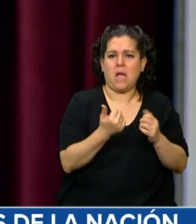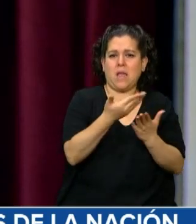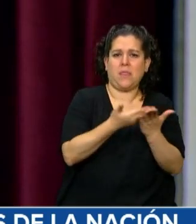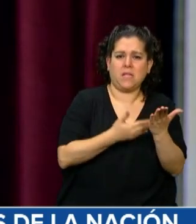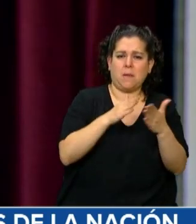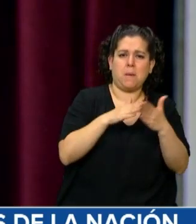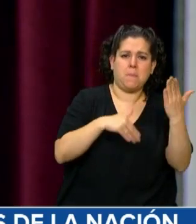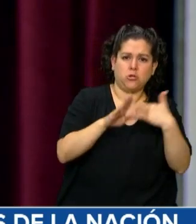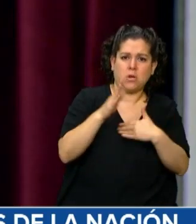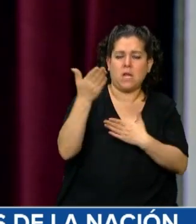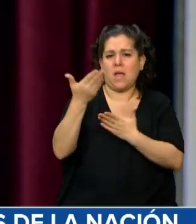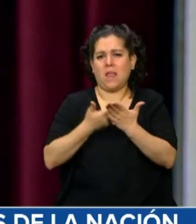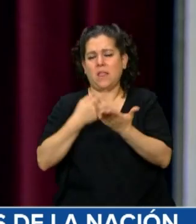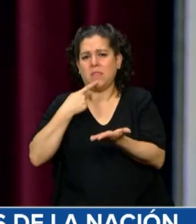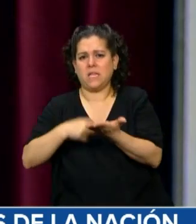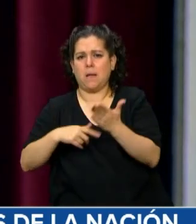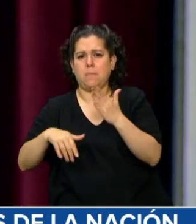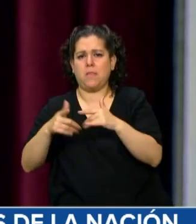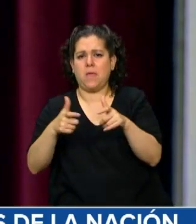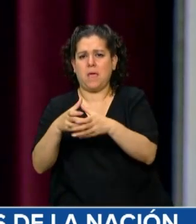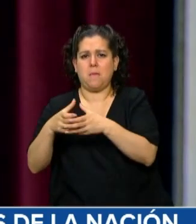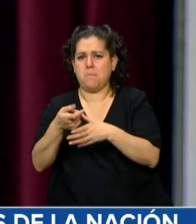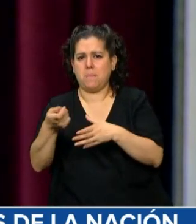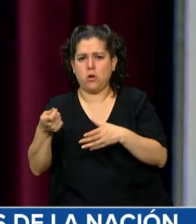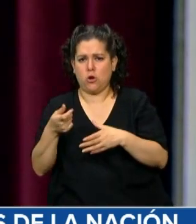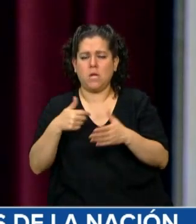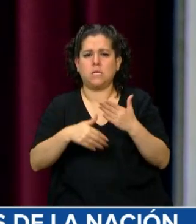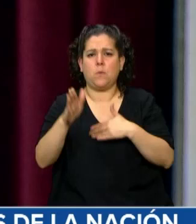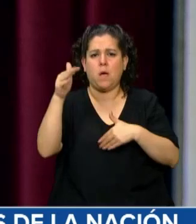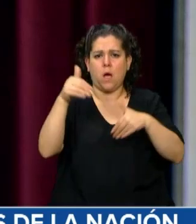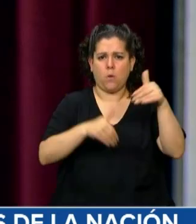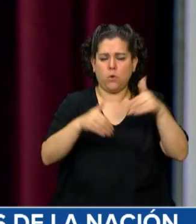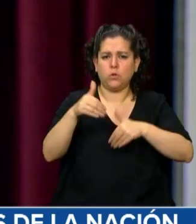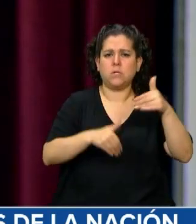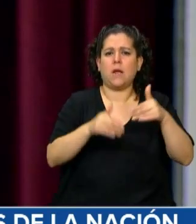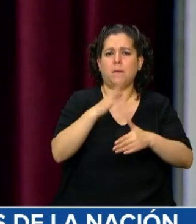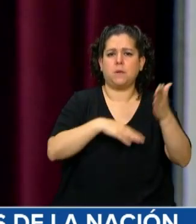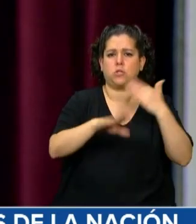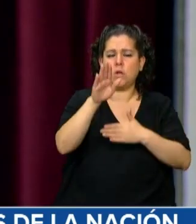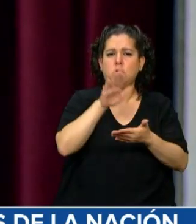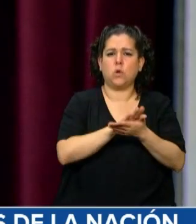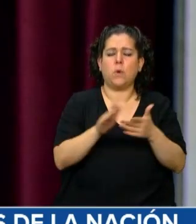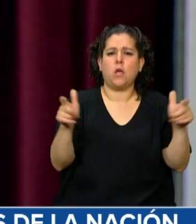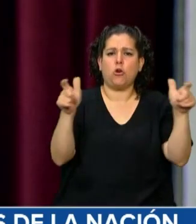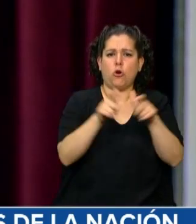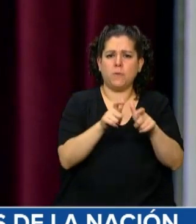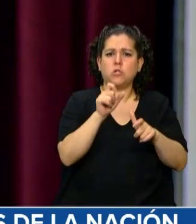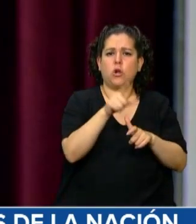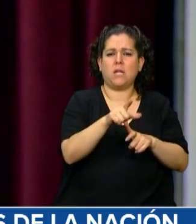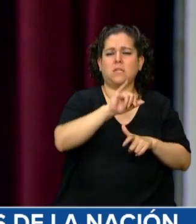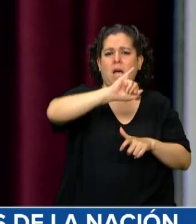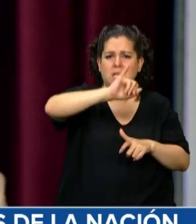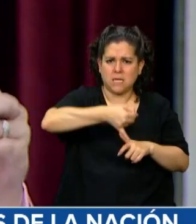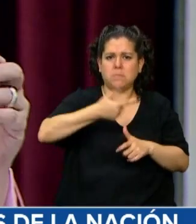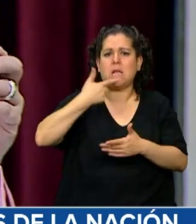de mayoría y un dictamen de minoría. Se va a votar el dictamen de mayoría de las comisiones aceptando